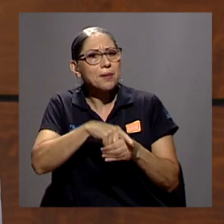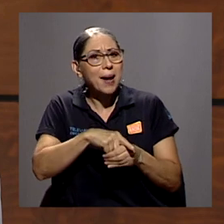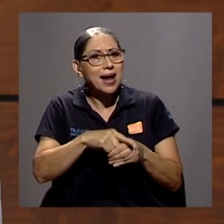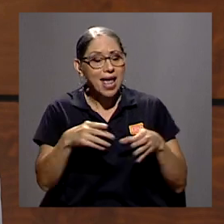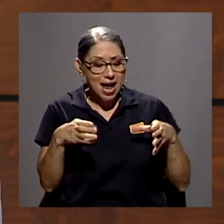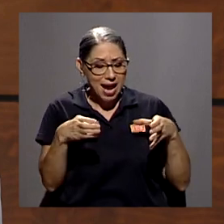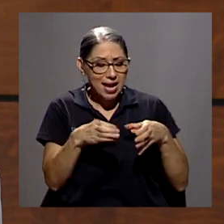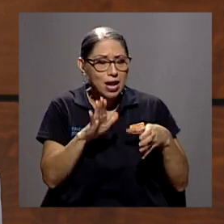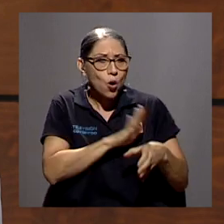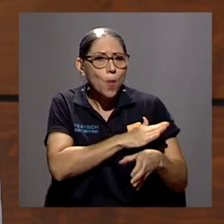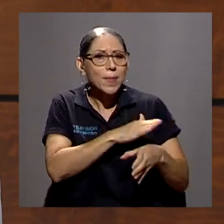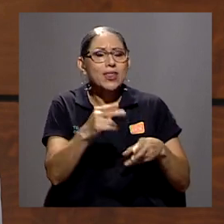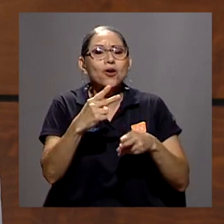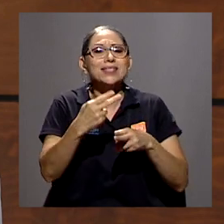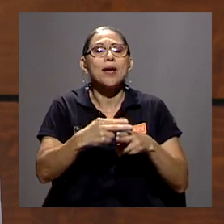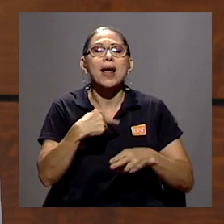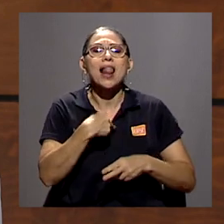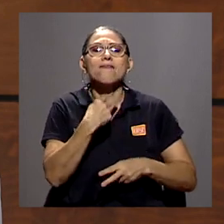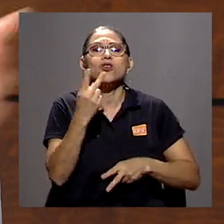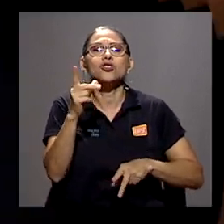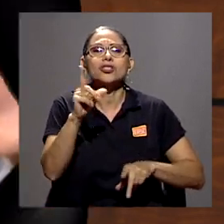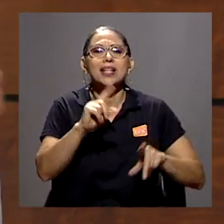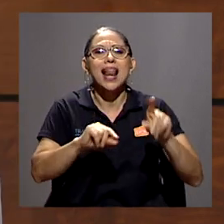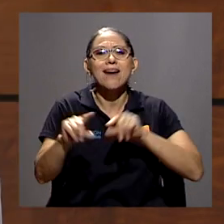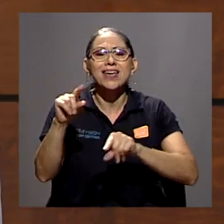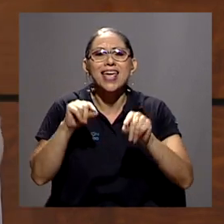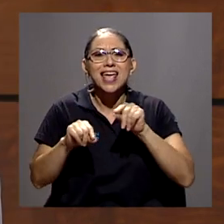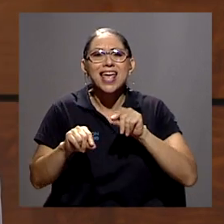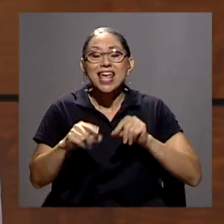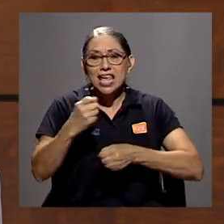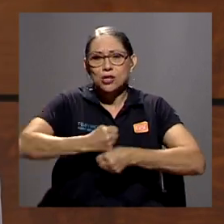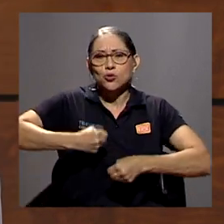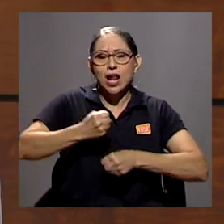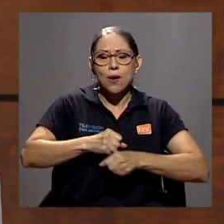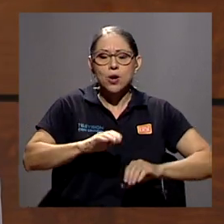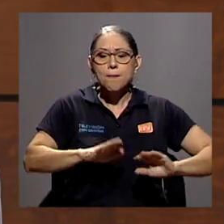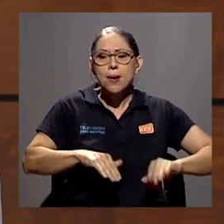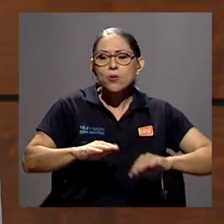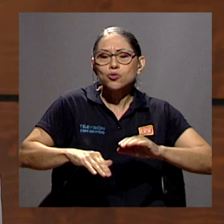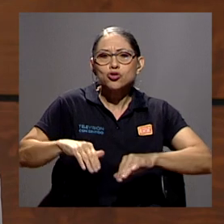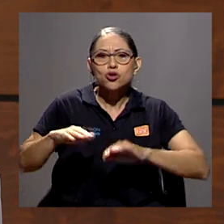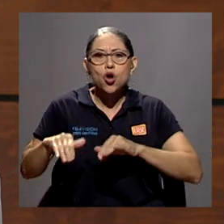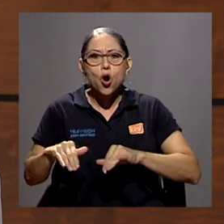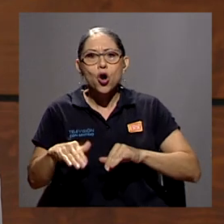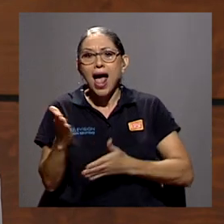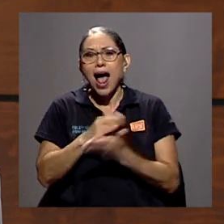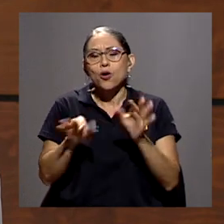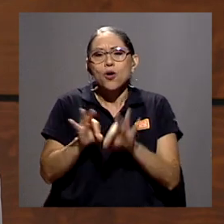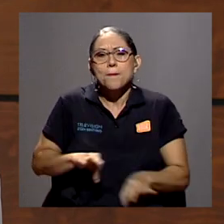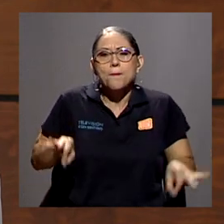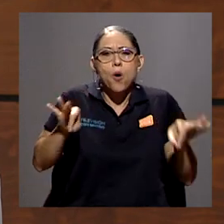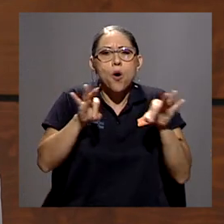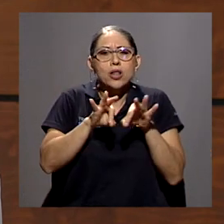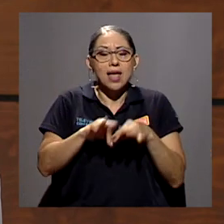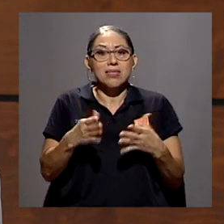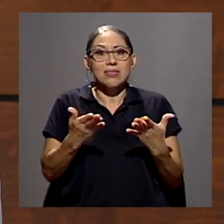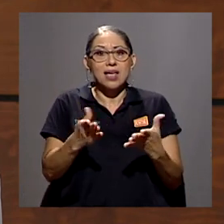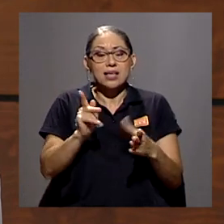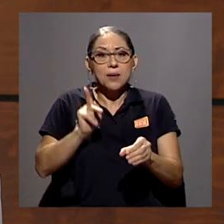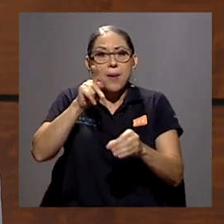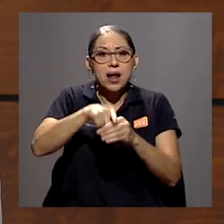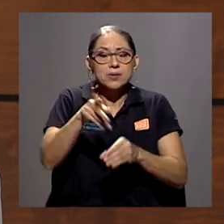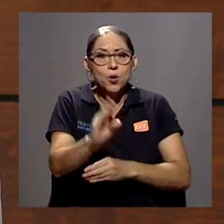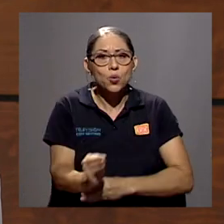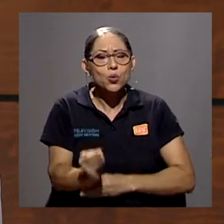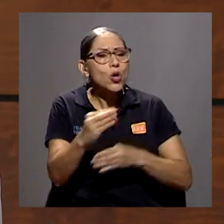que es una labor en percusión donde hay una ruptura que dice donald y acá es muy importante y es la participación desde las juventudes cuéntenos cómo ha sido